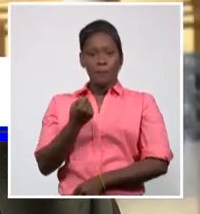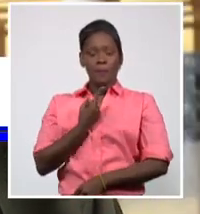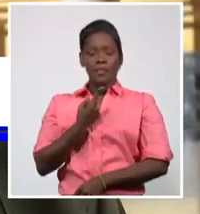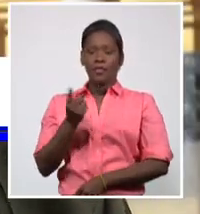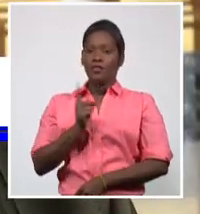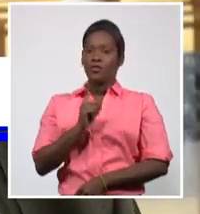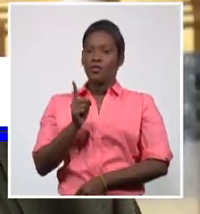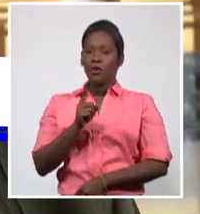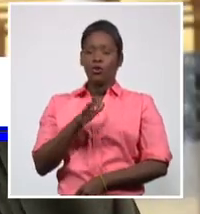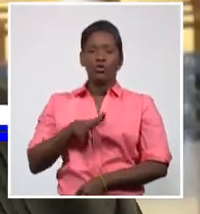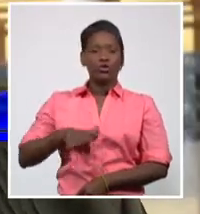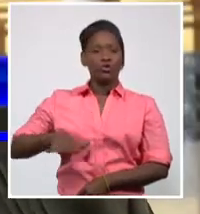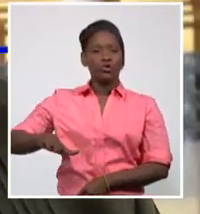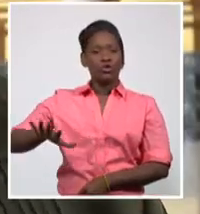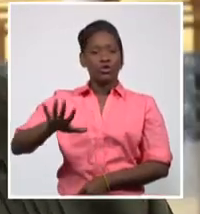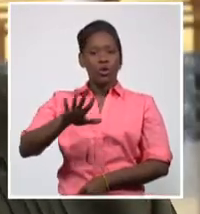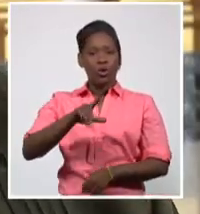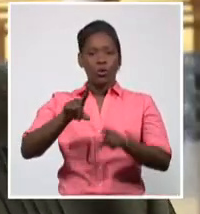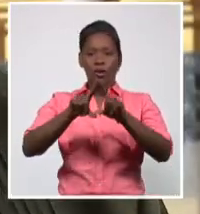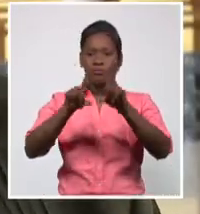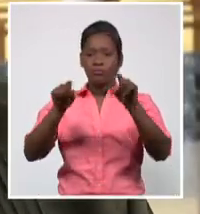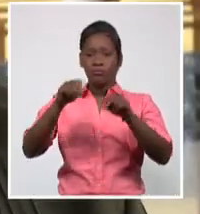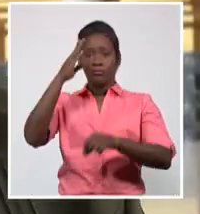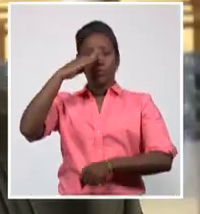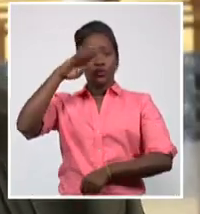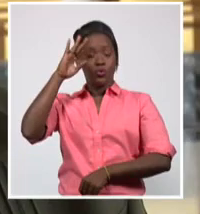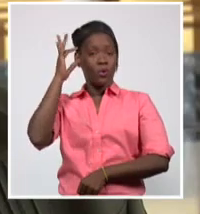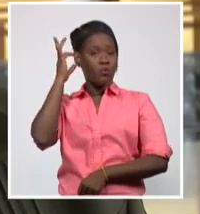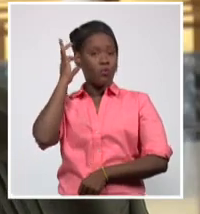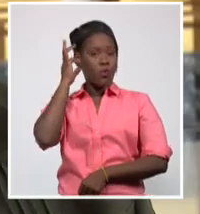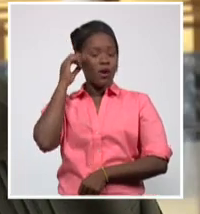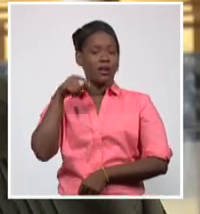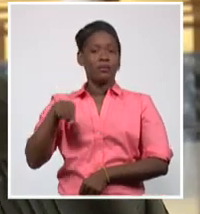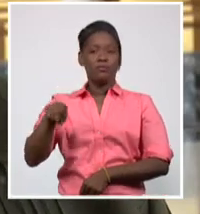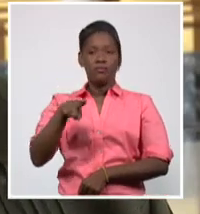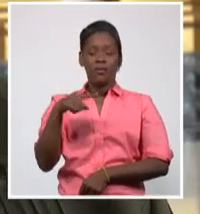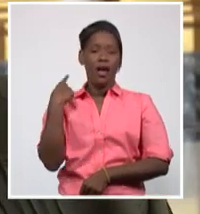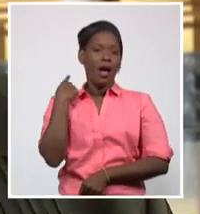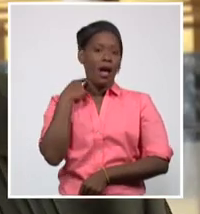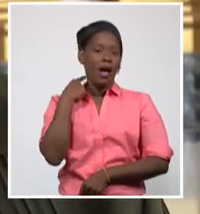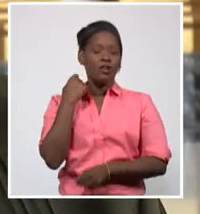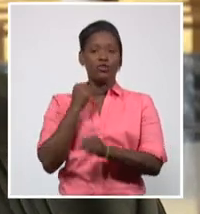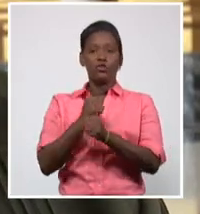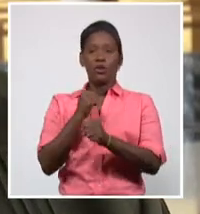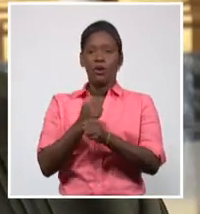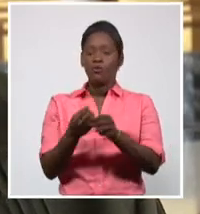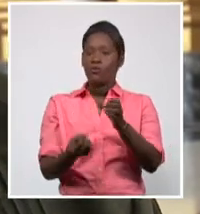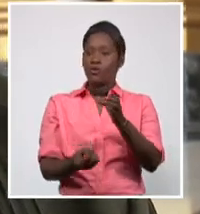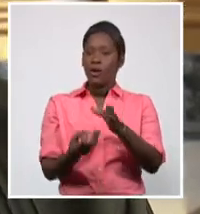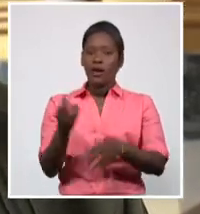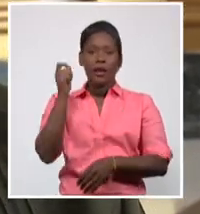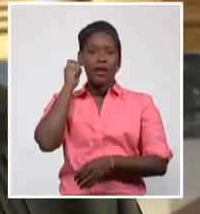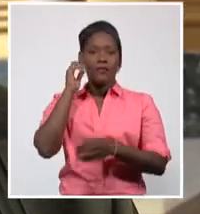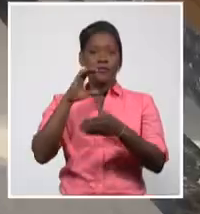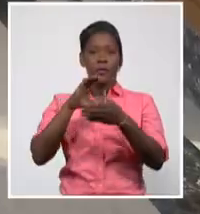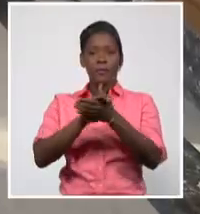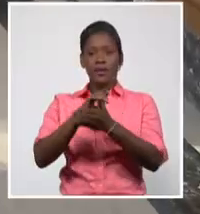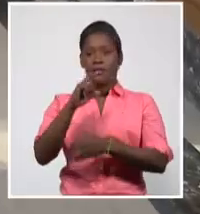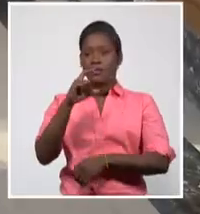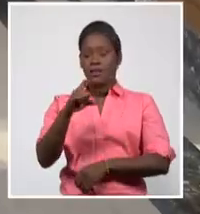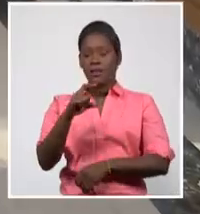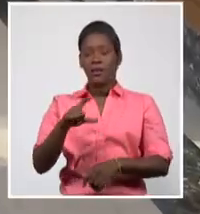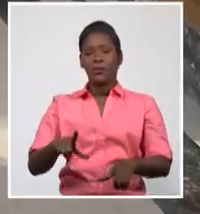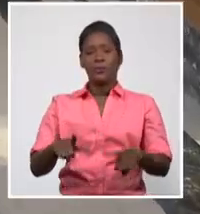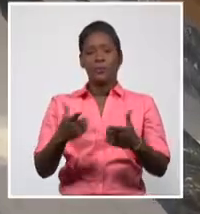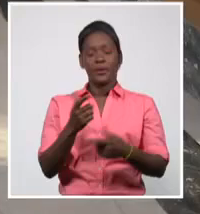mujeres cubanas que me acompañaron durante muchos años de labor en la Federación como cuadro profesional. Son